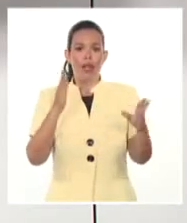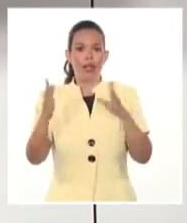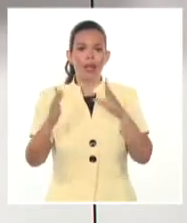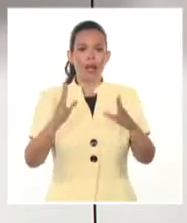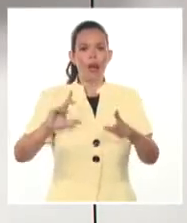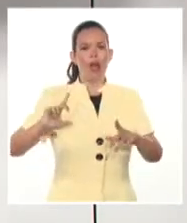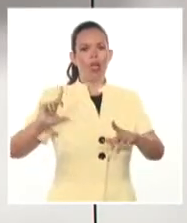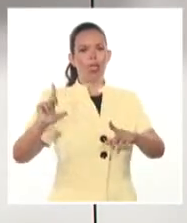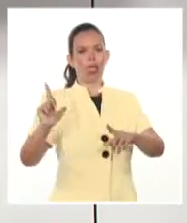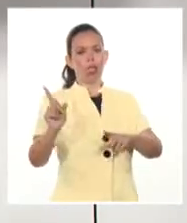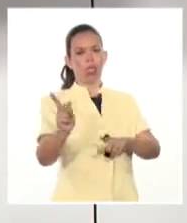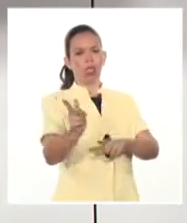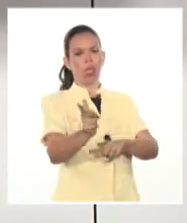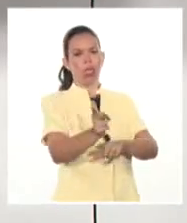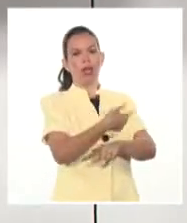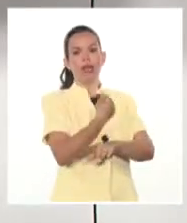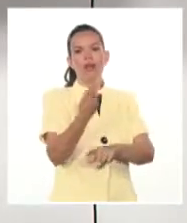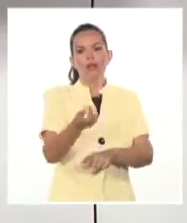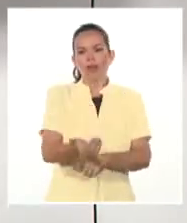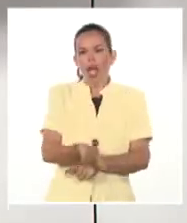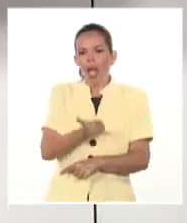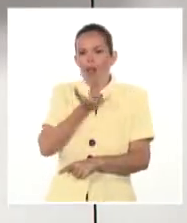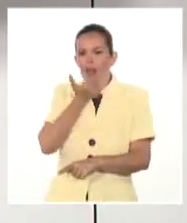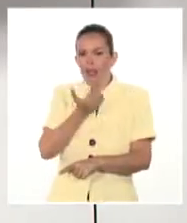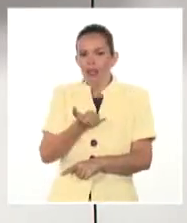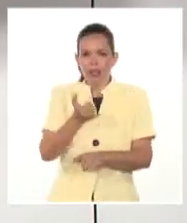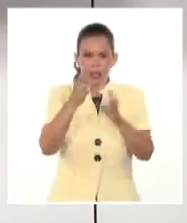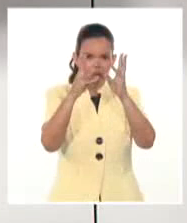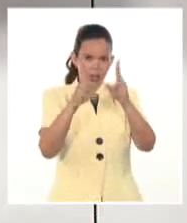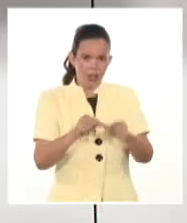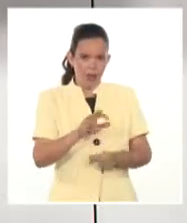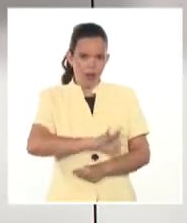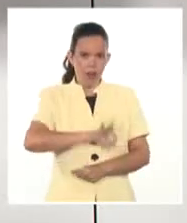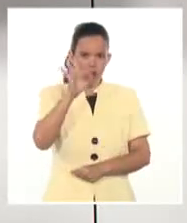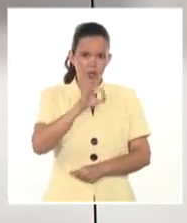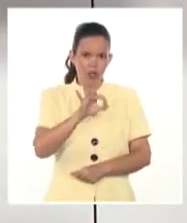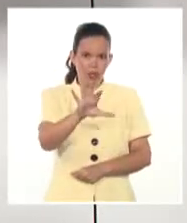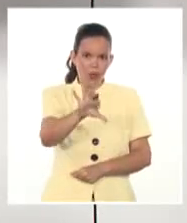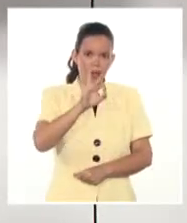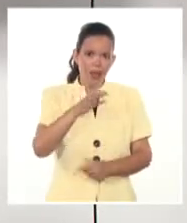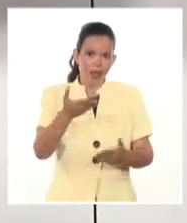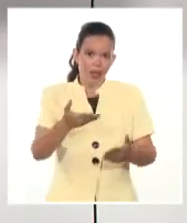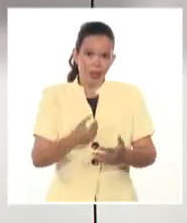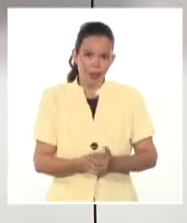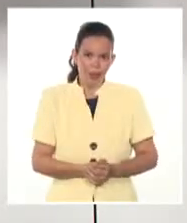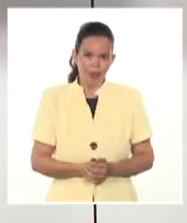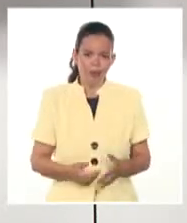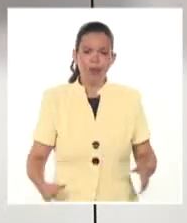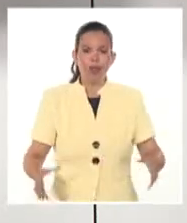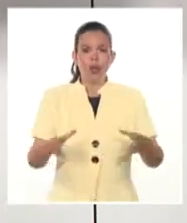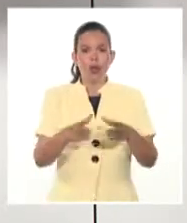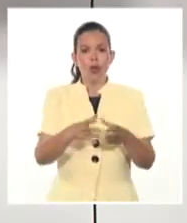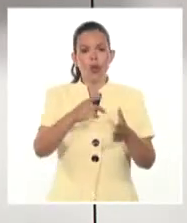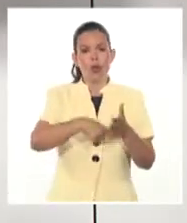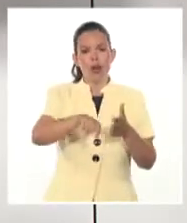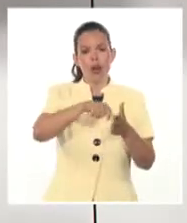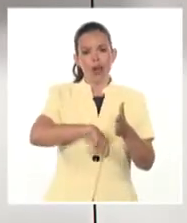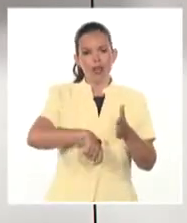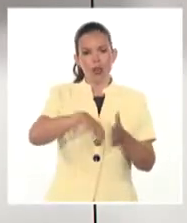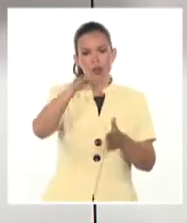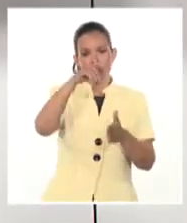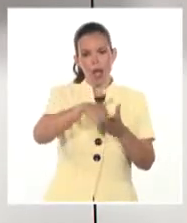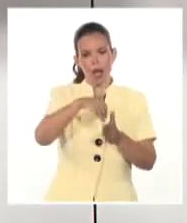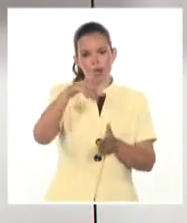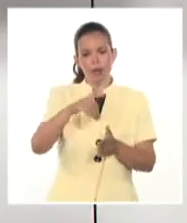amañadas por golpe de efecto, imagínense ustedes esta que es en modo express, aunque en esto el Consejo Electoral ha ayudado un poco, fijando la fecha